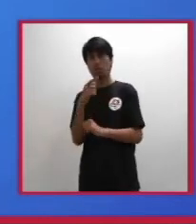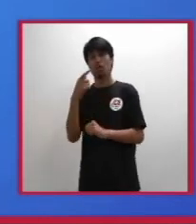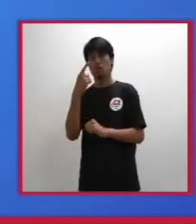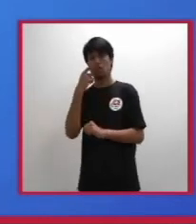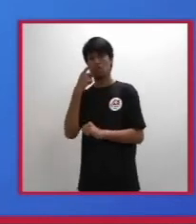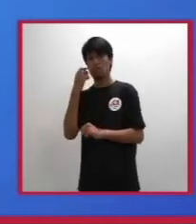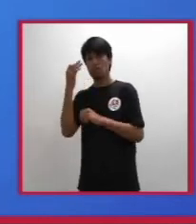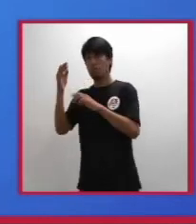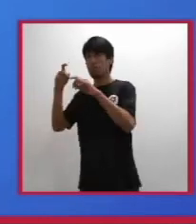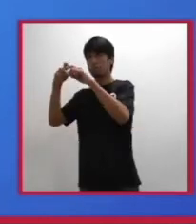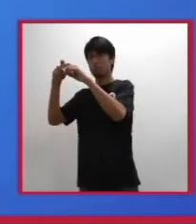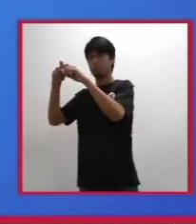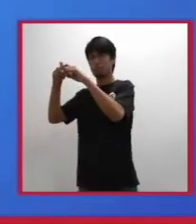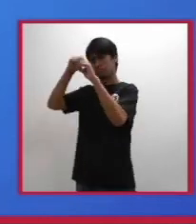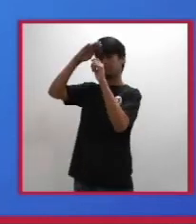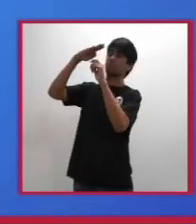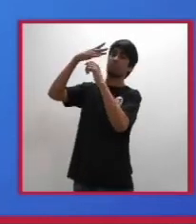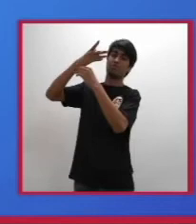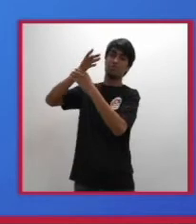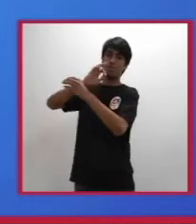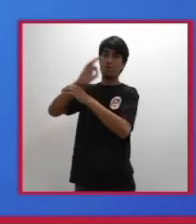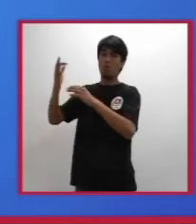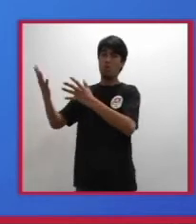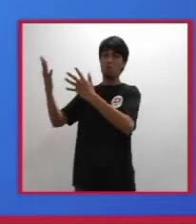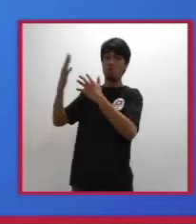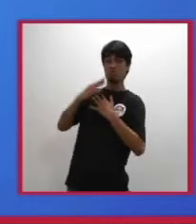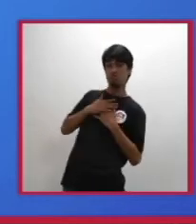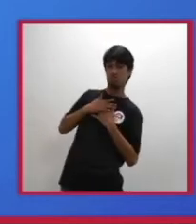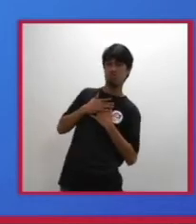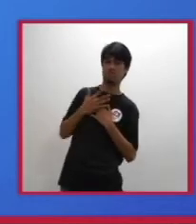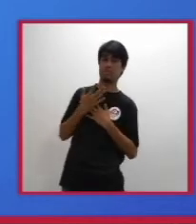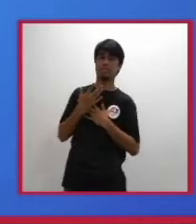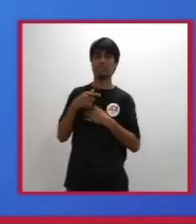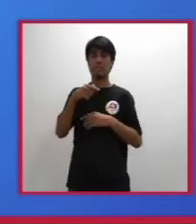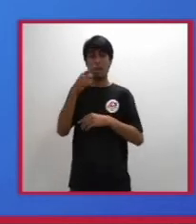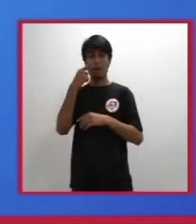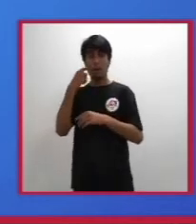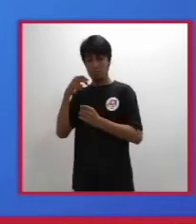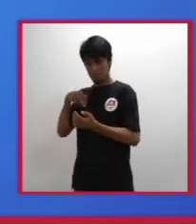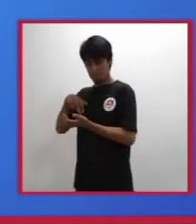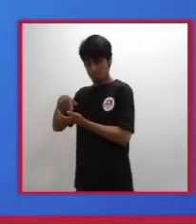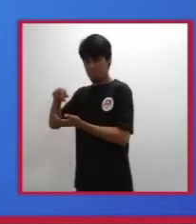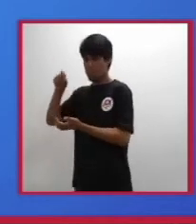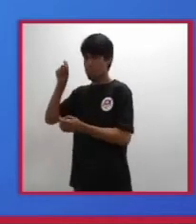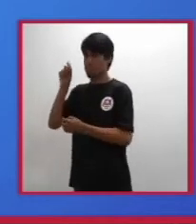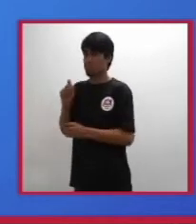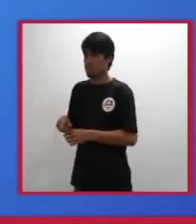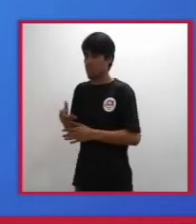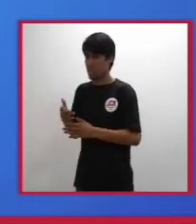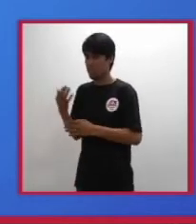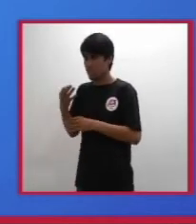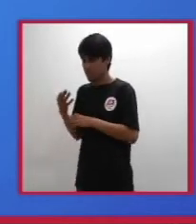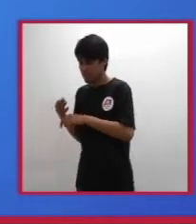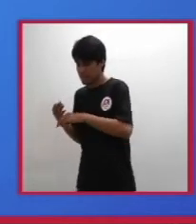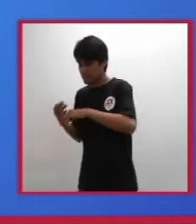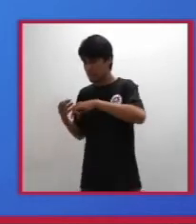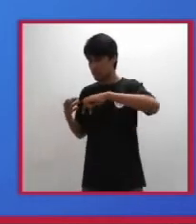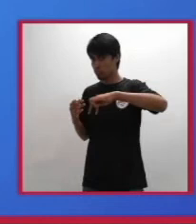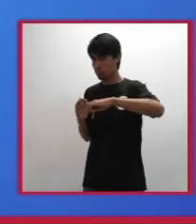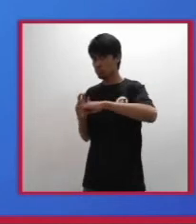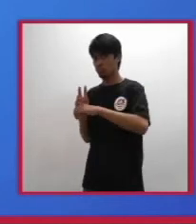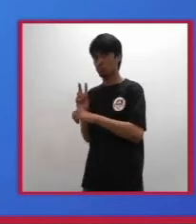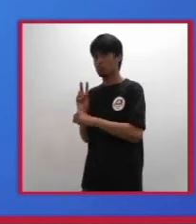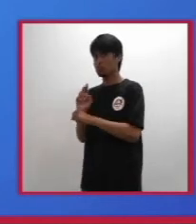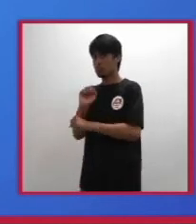resultar golpeada o atrapada. O sea, la ubicación de la persona hace de que esté en situación